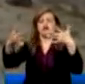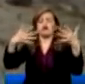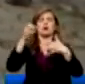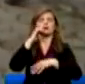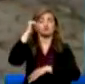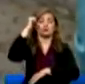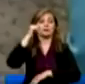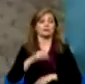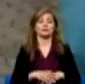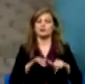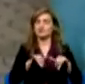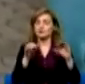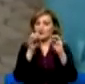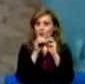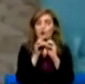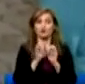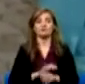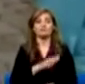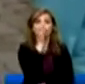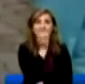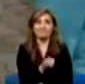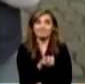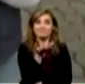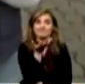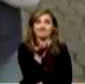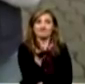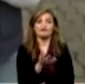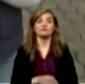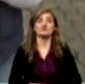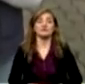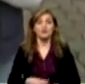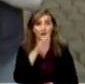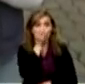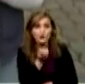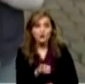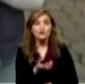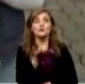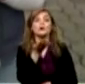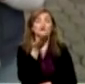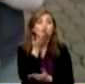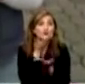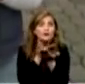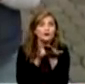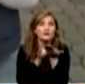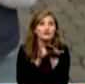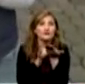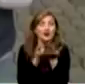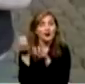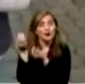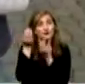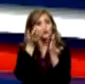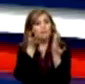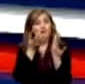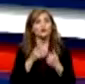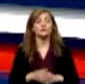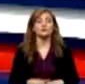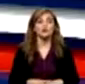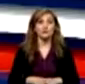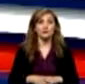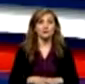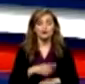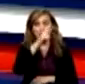día de ayer. Regresamos con ustedes, estudios. Buenos días. Buen día para ti también, Fernanda. Muchísimas gracias por la información en vivo